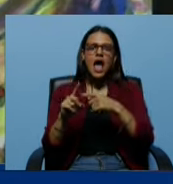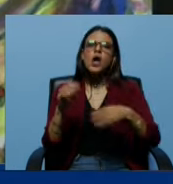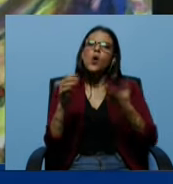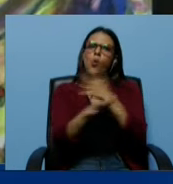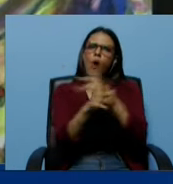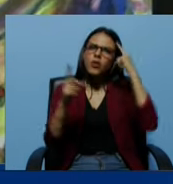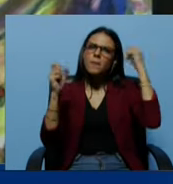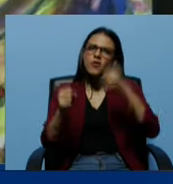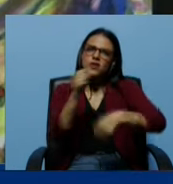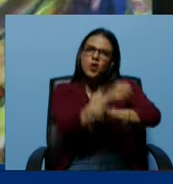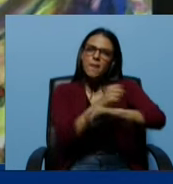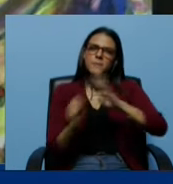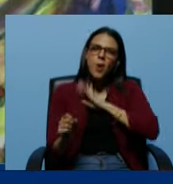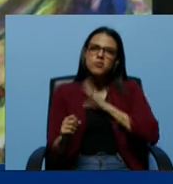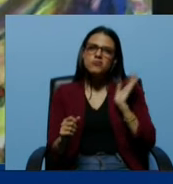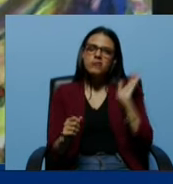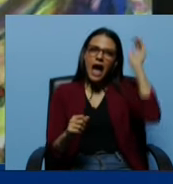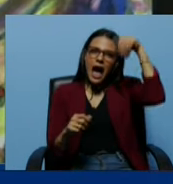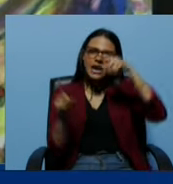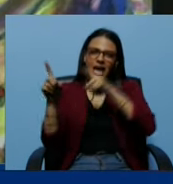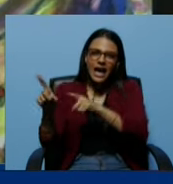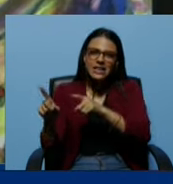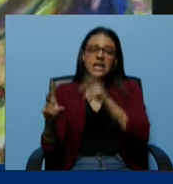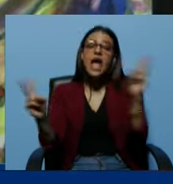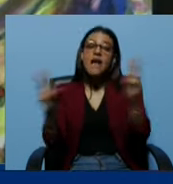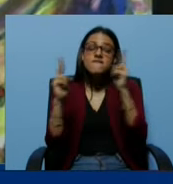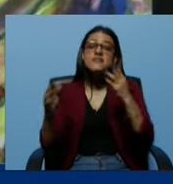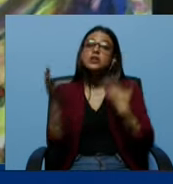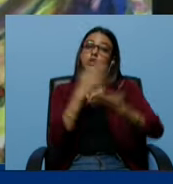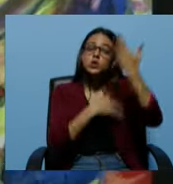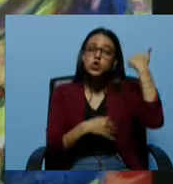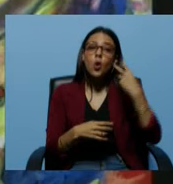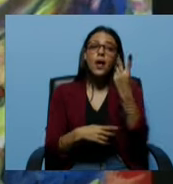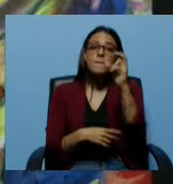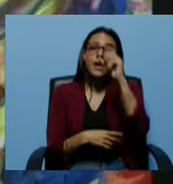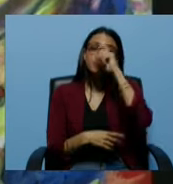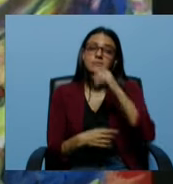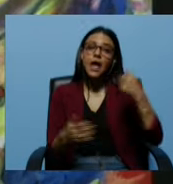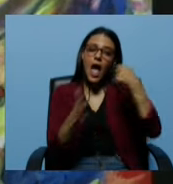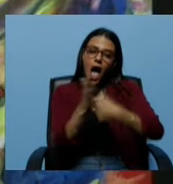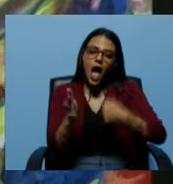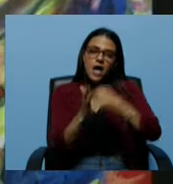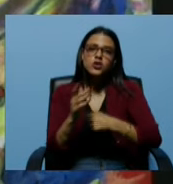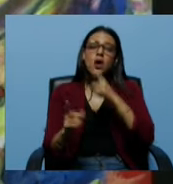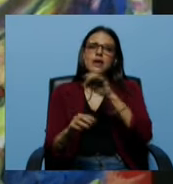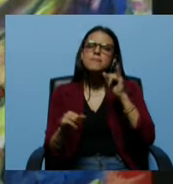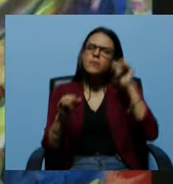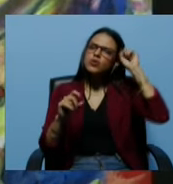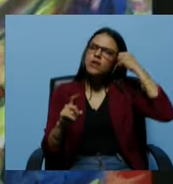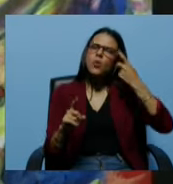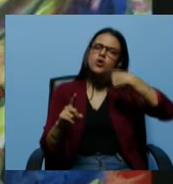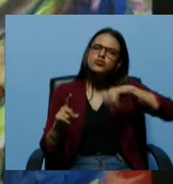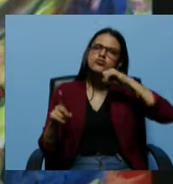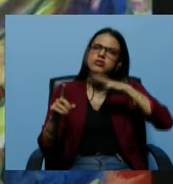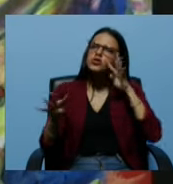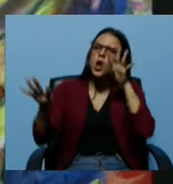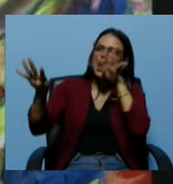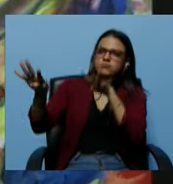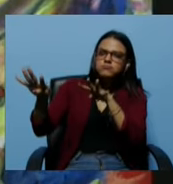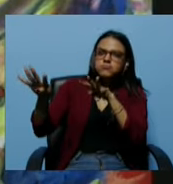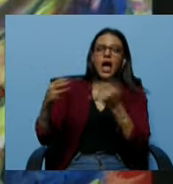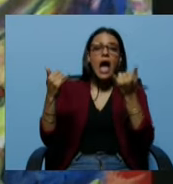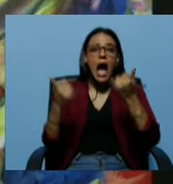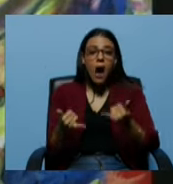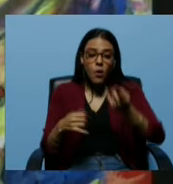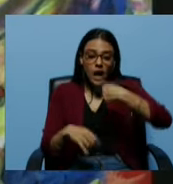luchas, tremendas victorias de hace 20 años, y esa primavera hermosa que vivimos. Ahora nos toca